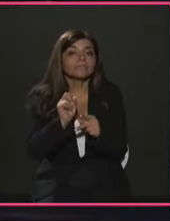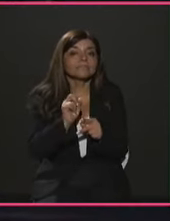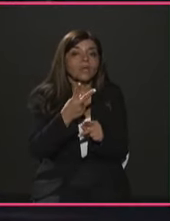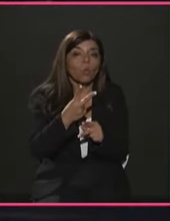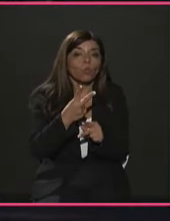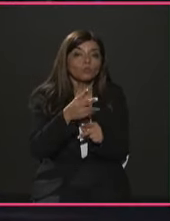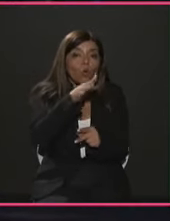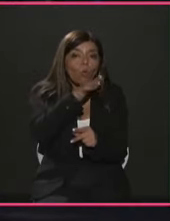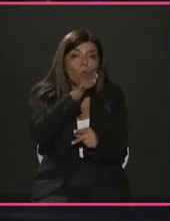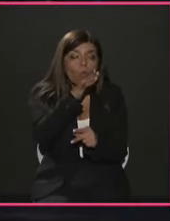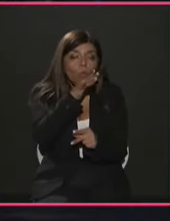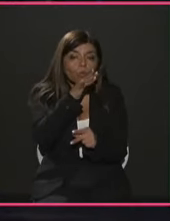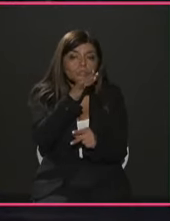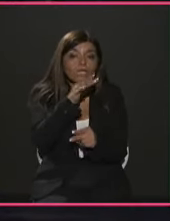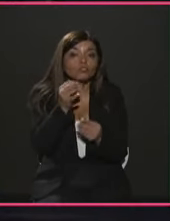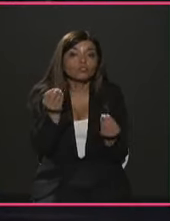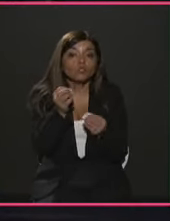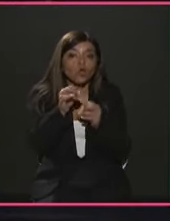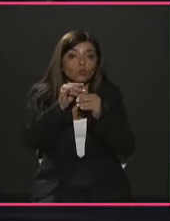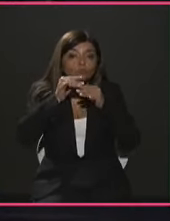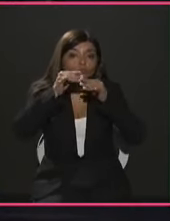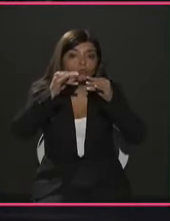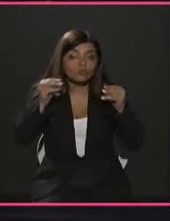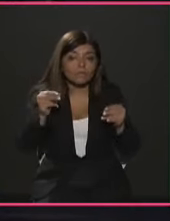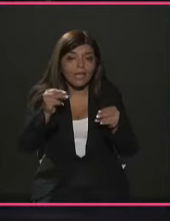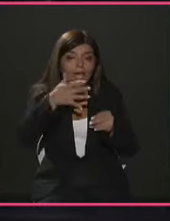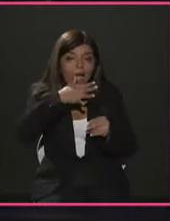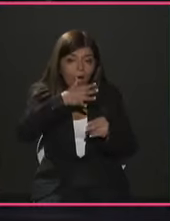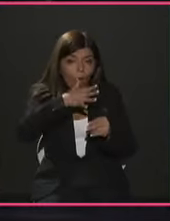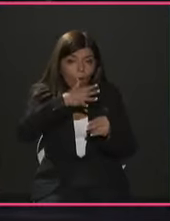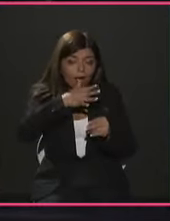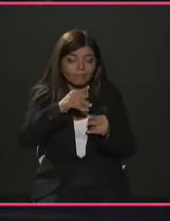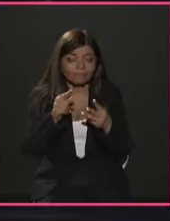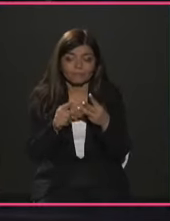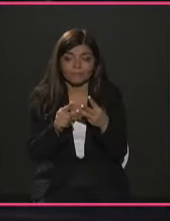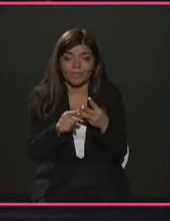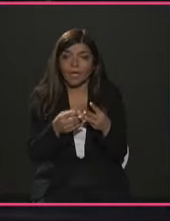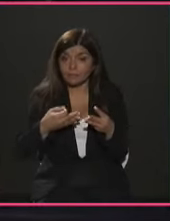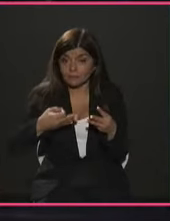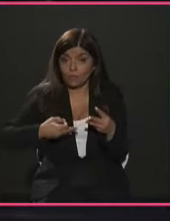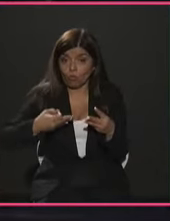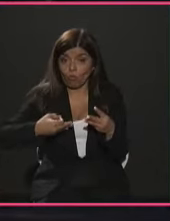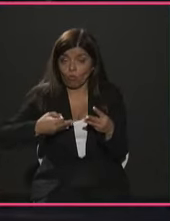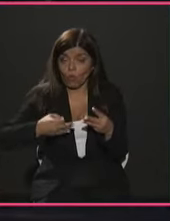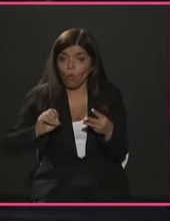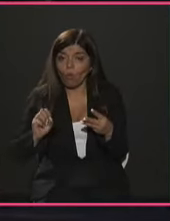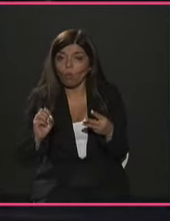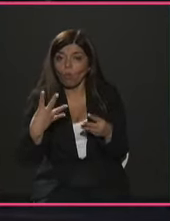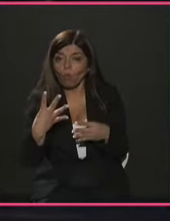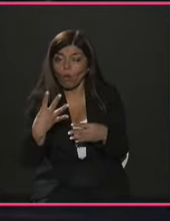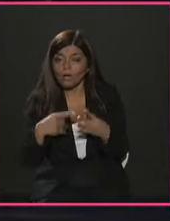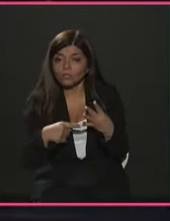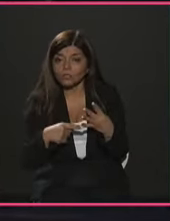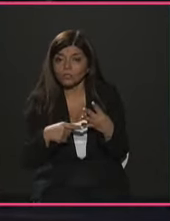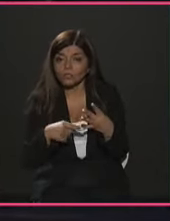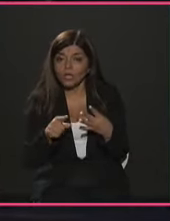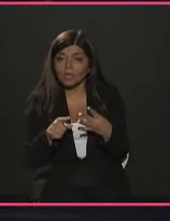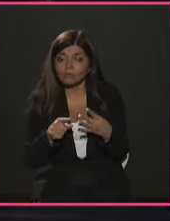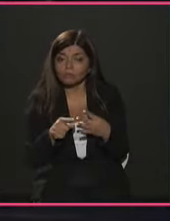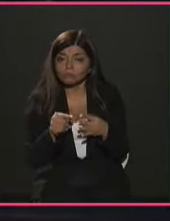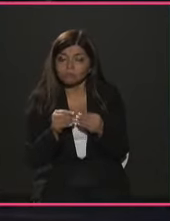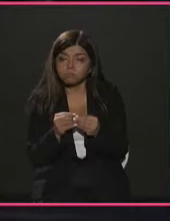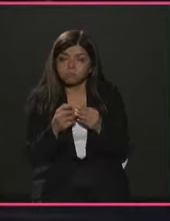solamente emite vapor de agua tercero es muy seguro cuarto tiene mucha densidad